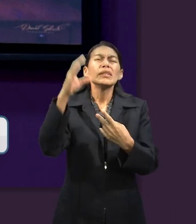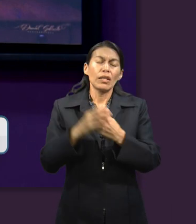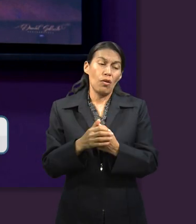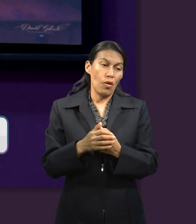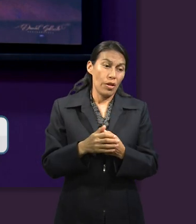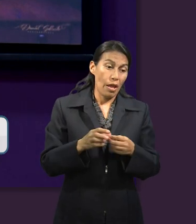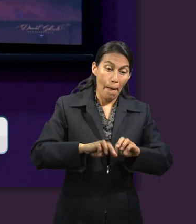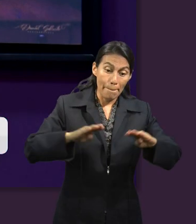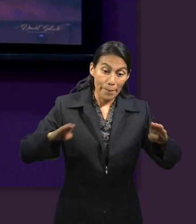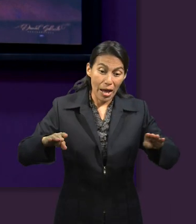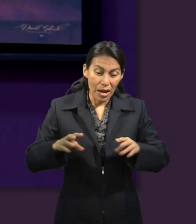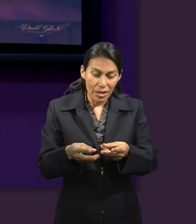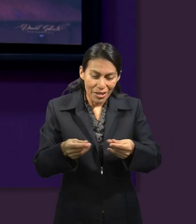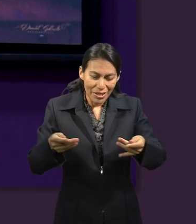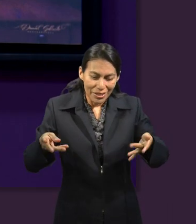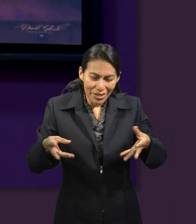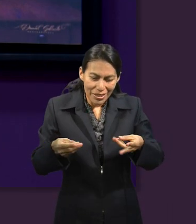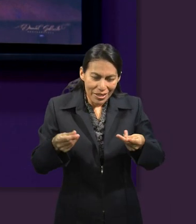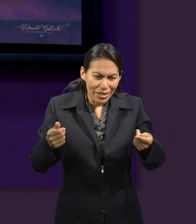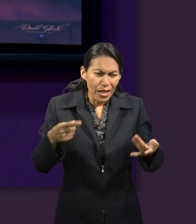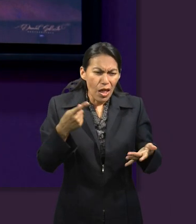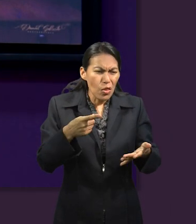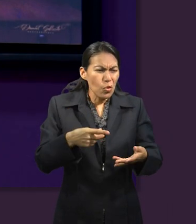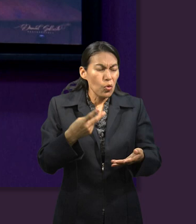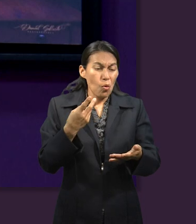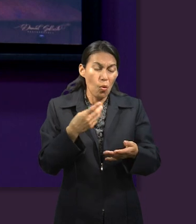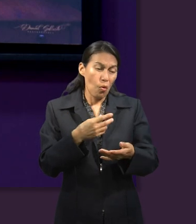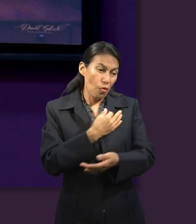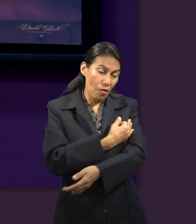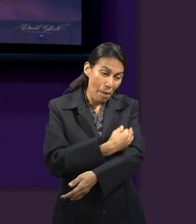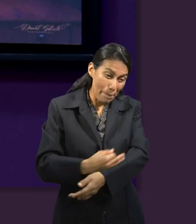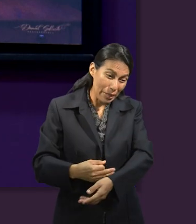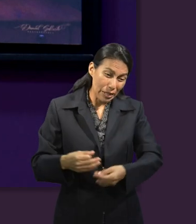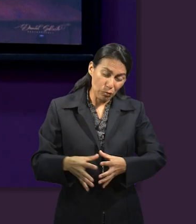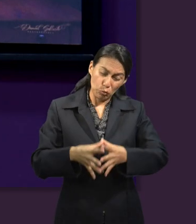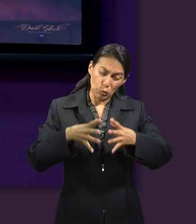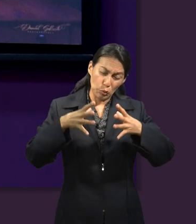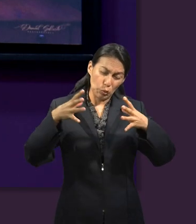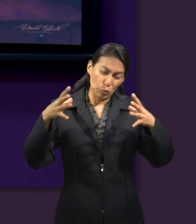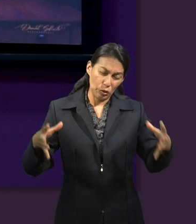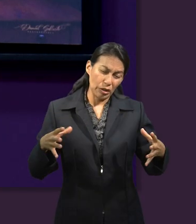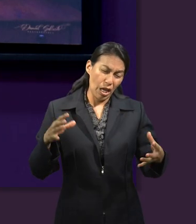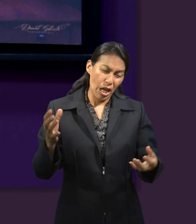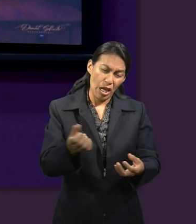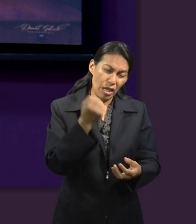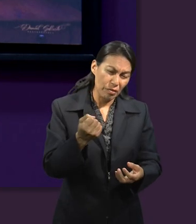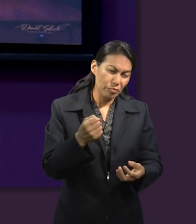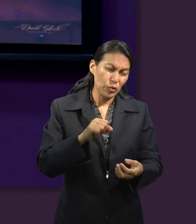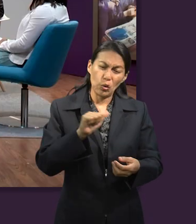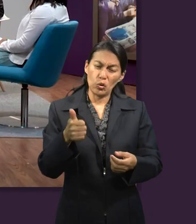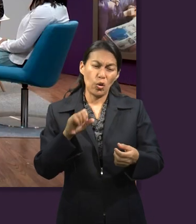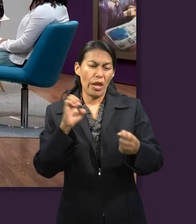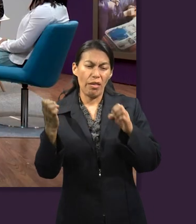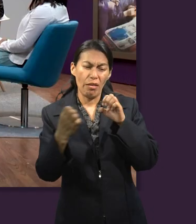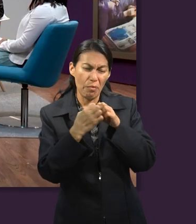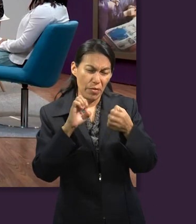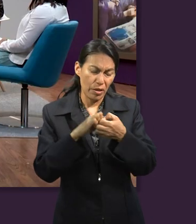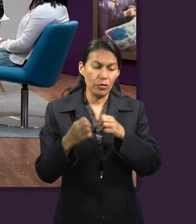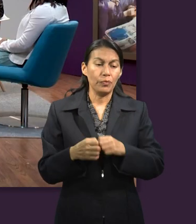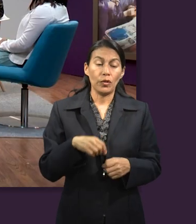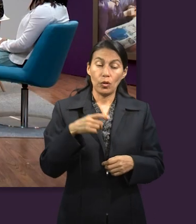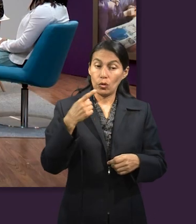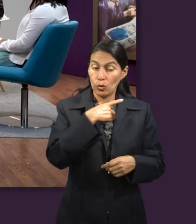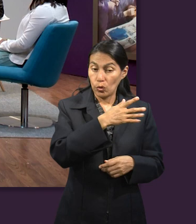arena del mar que está a la orilla del mar tu descendencia se adueñará de las puertas de sus enemigos en tu simiente serán